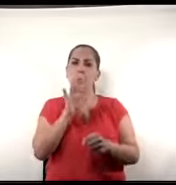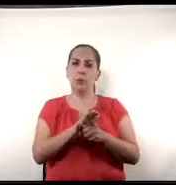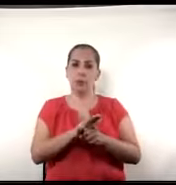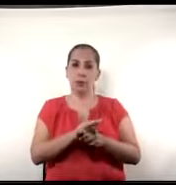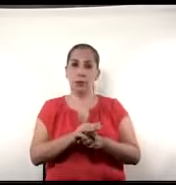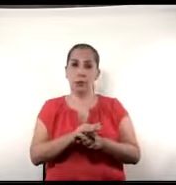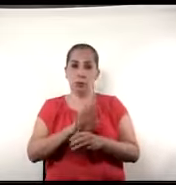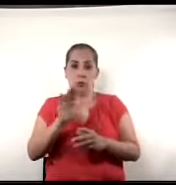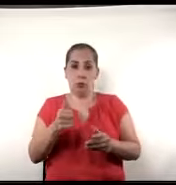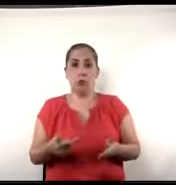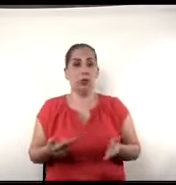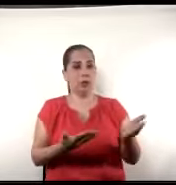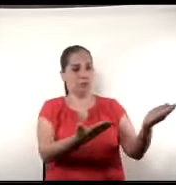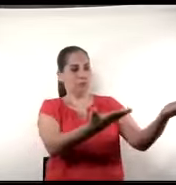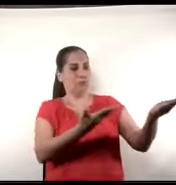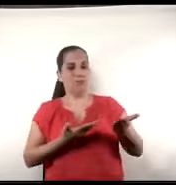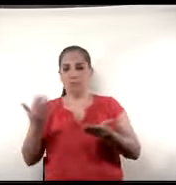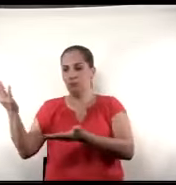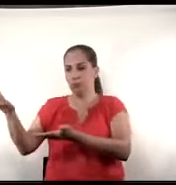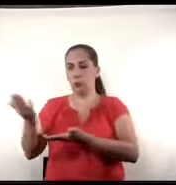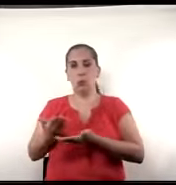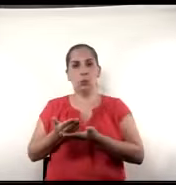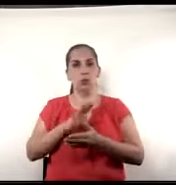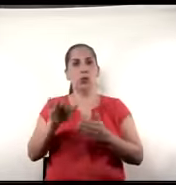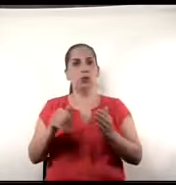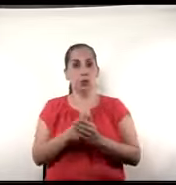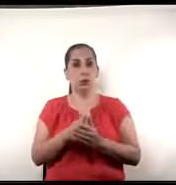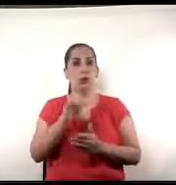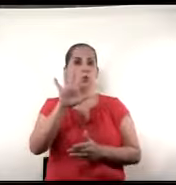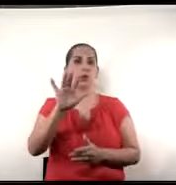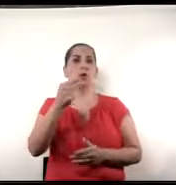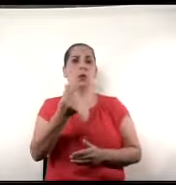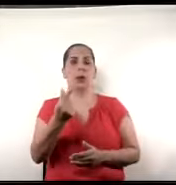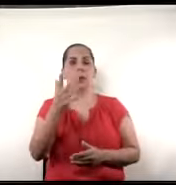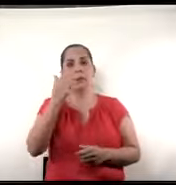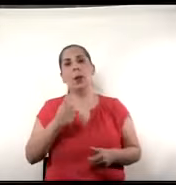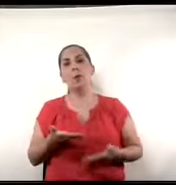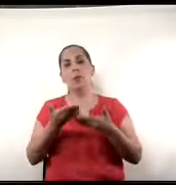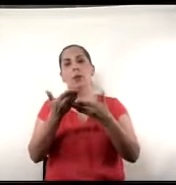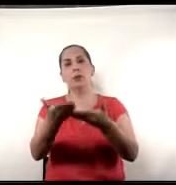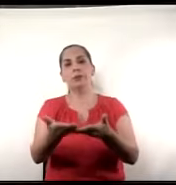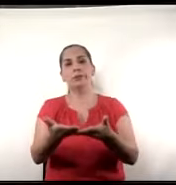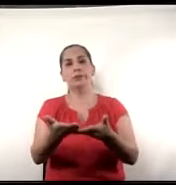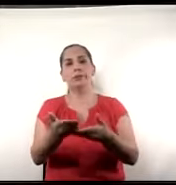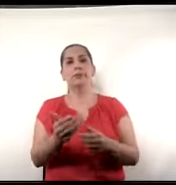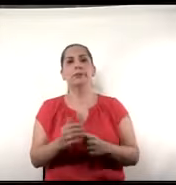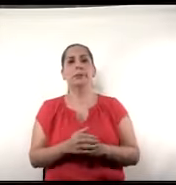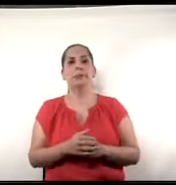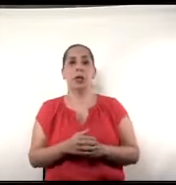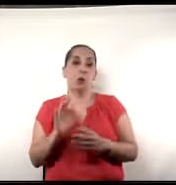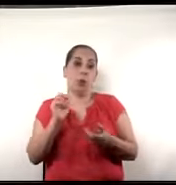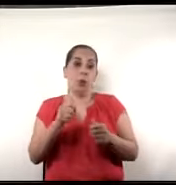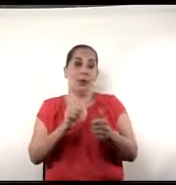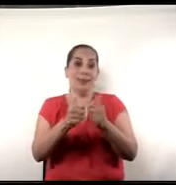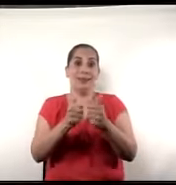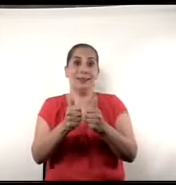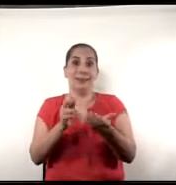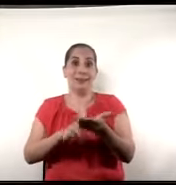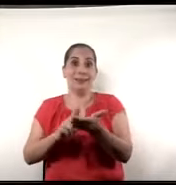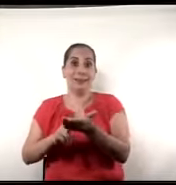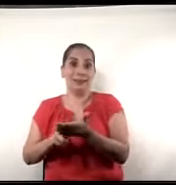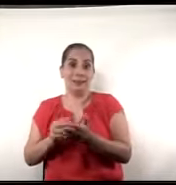la devolución de las bandas 5G para poder ponerlas, para poder licitarlas y poder